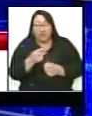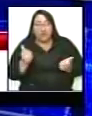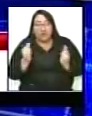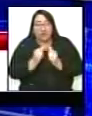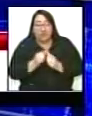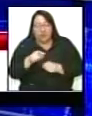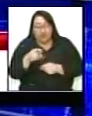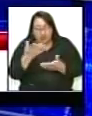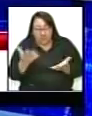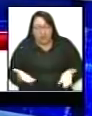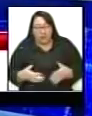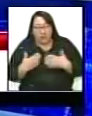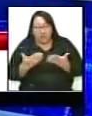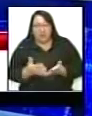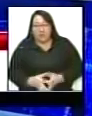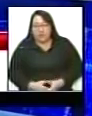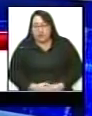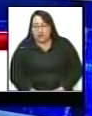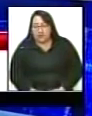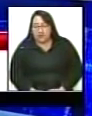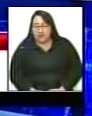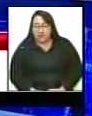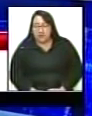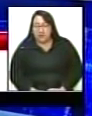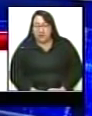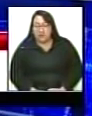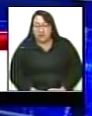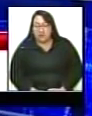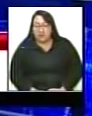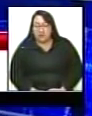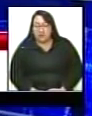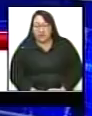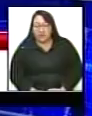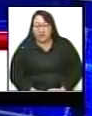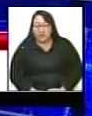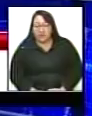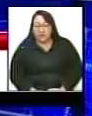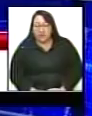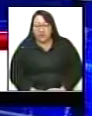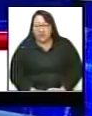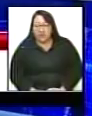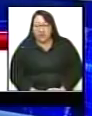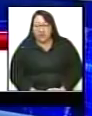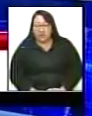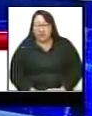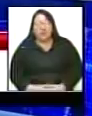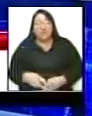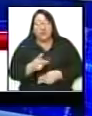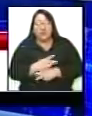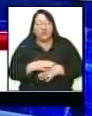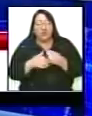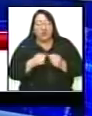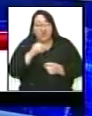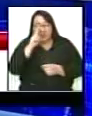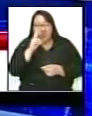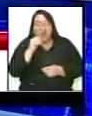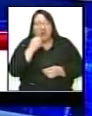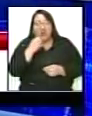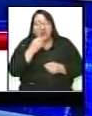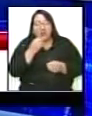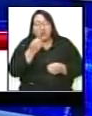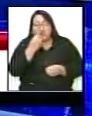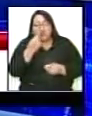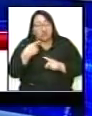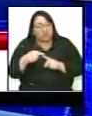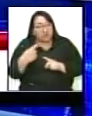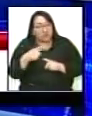y por supuesto también la promoción y la conservación también de la biodiversidad en el Perú, hablando también